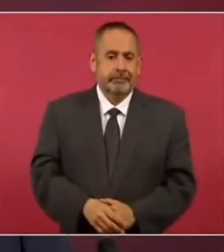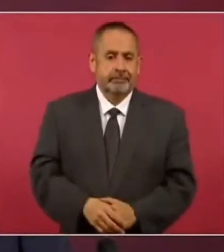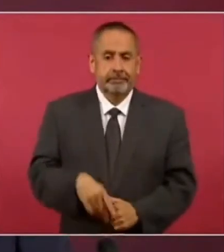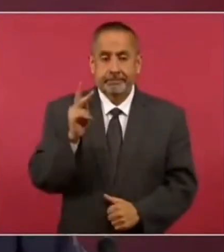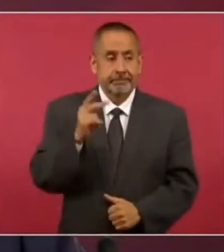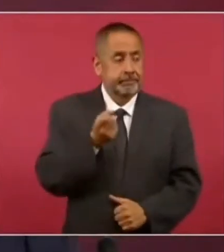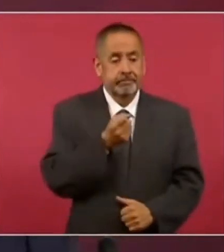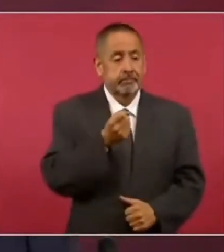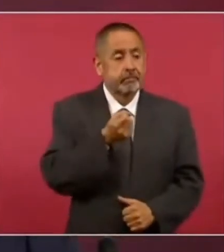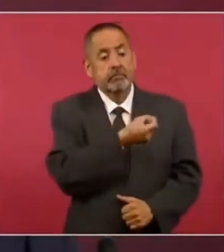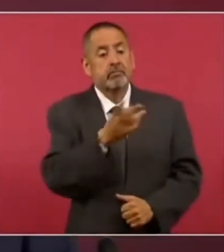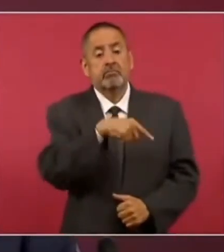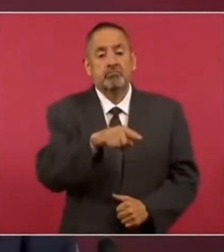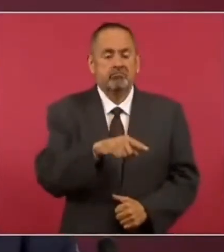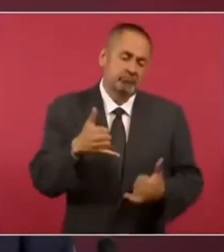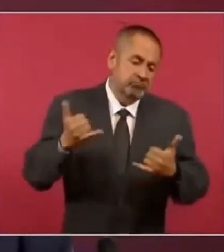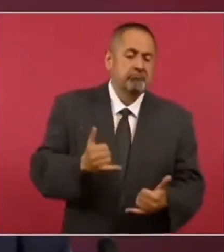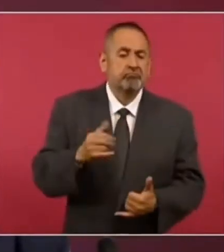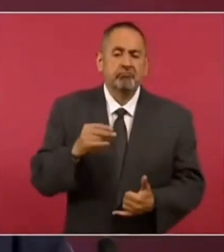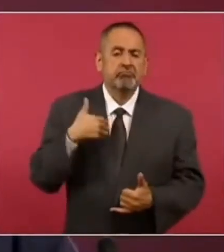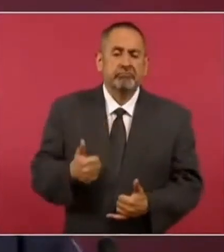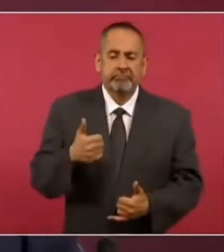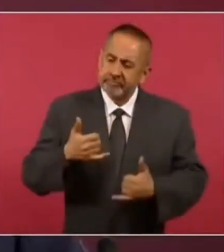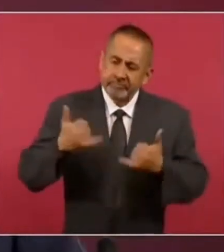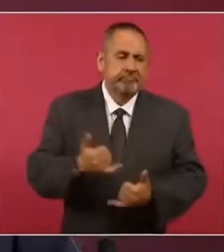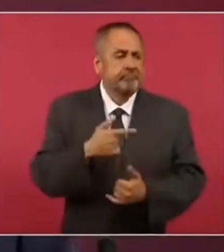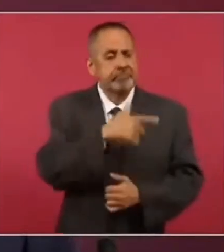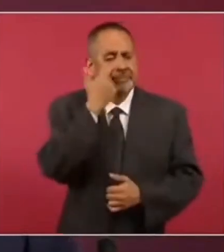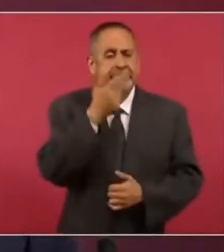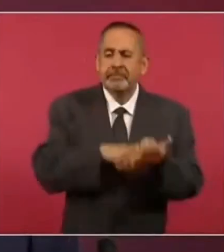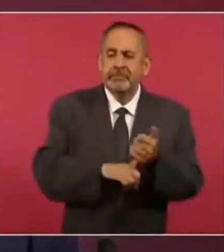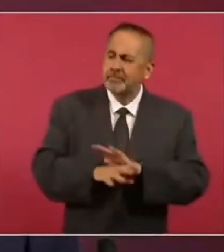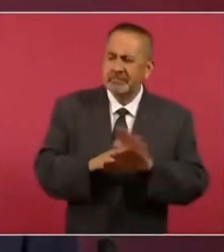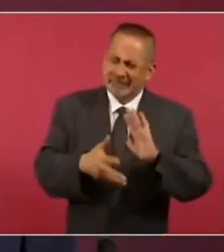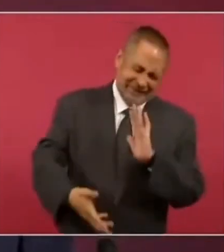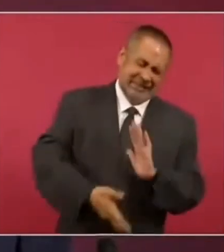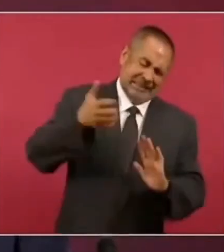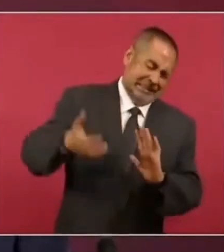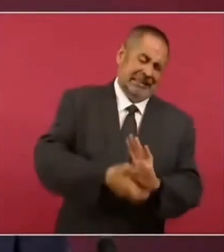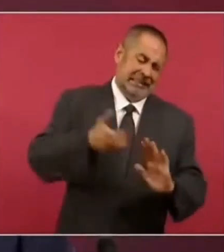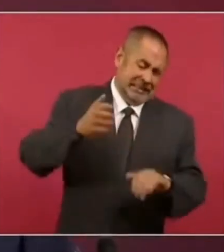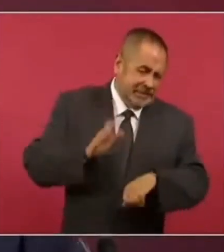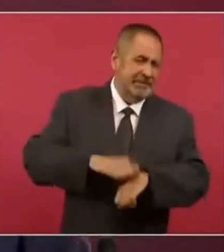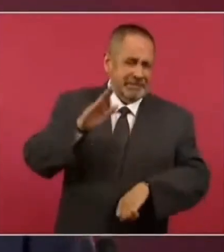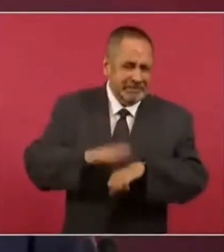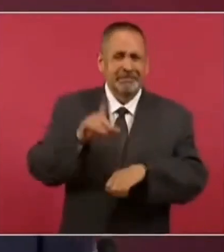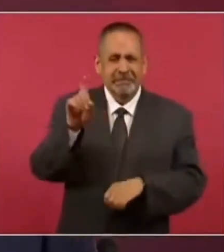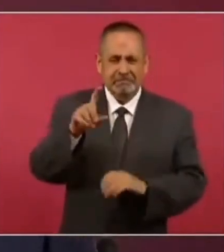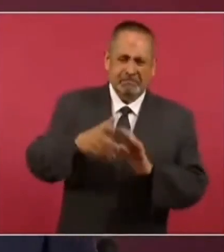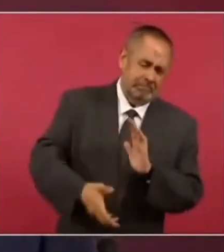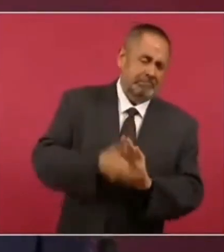Pero hay quienes no. Hay quienes quieren extraer más agua. Hay quienes